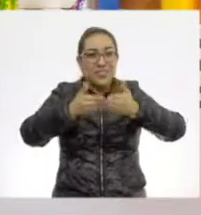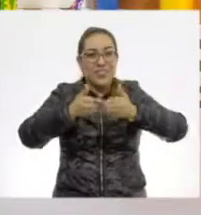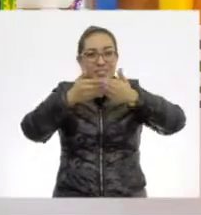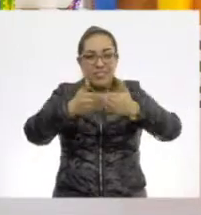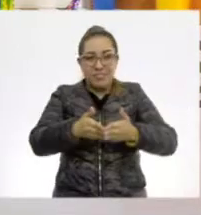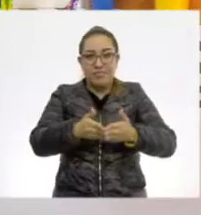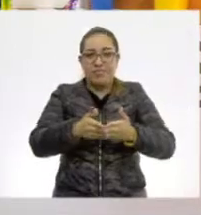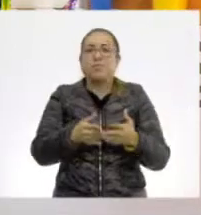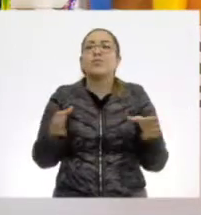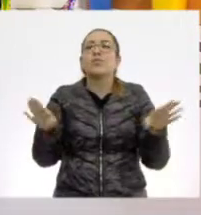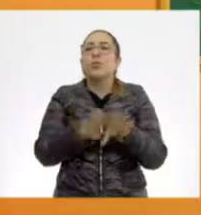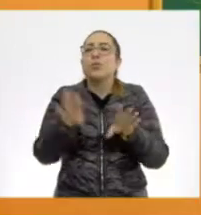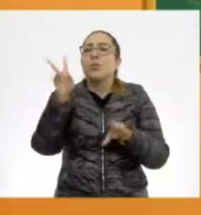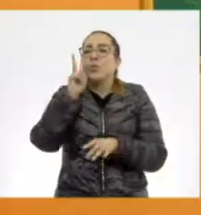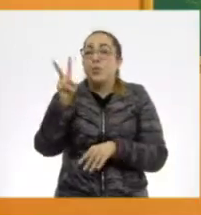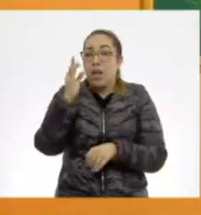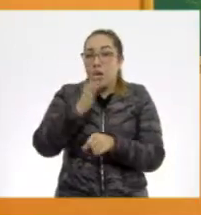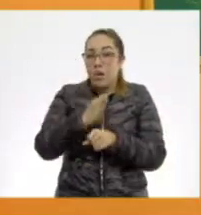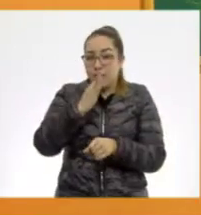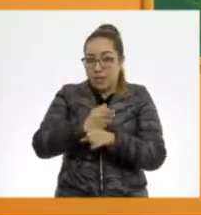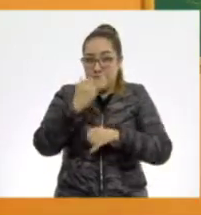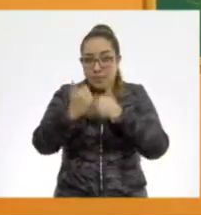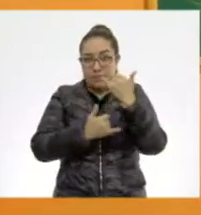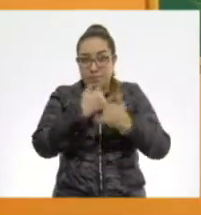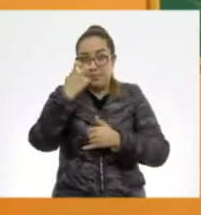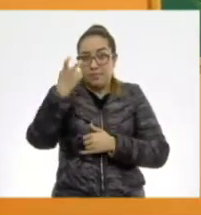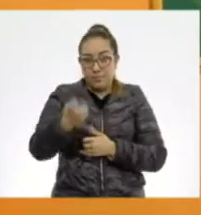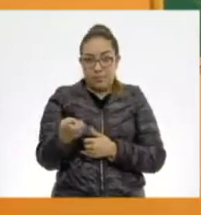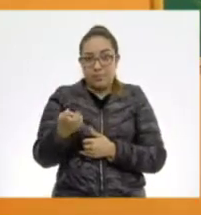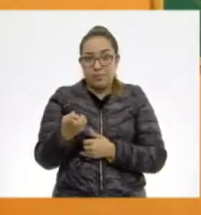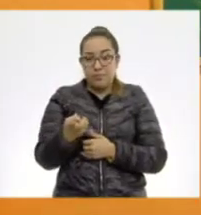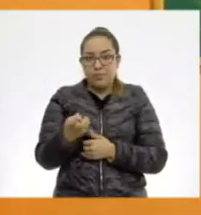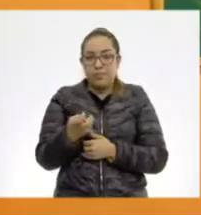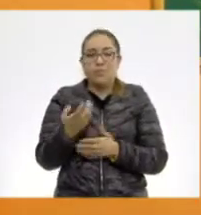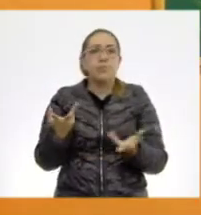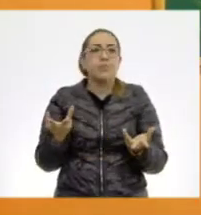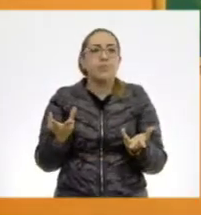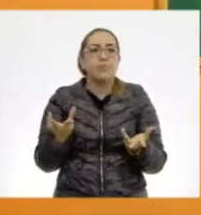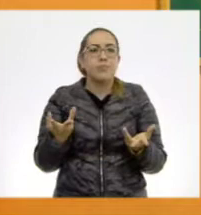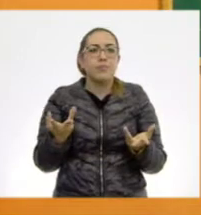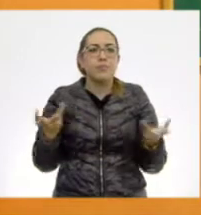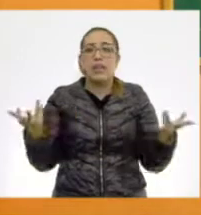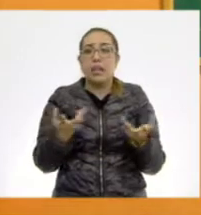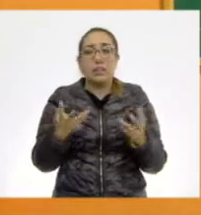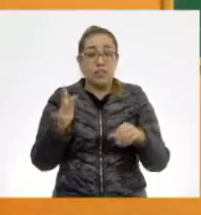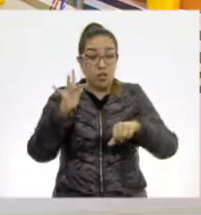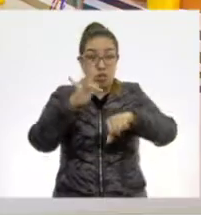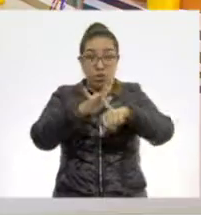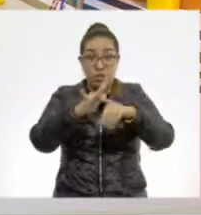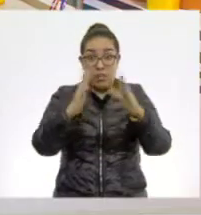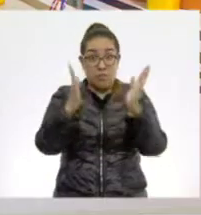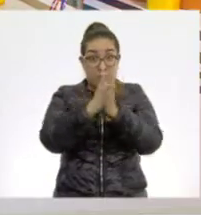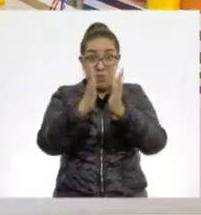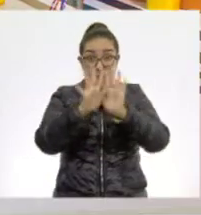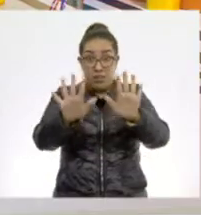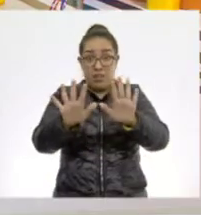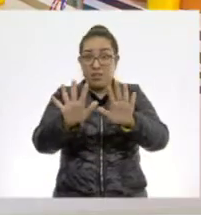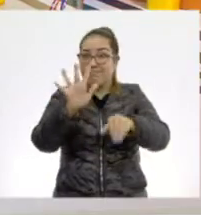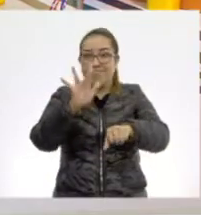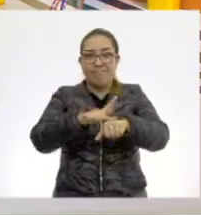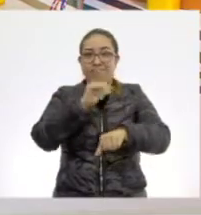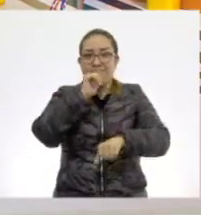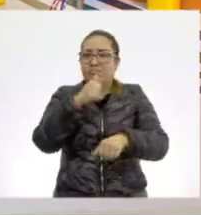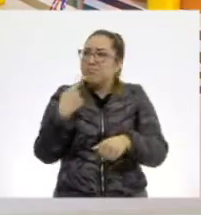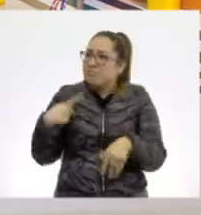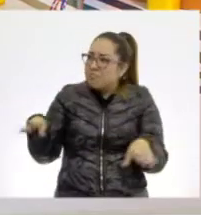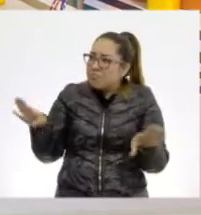Ah. Niñas y niñas, ¿qué les parece que podemos jugar ese juego? Y ahora lo podemos hacer sin tocarnos. Vamos a imaginarnos. Pero, ¿cómo se puede